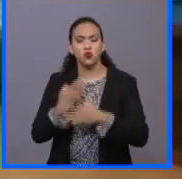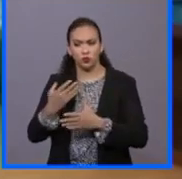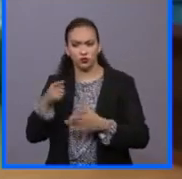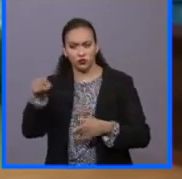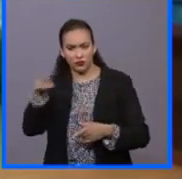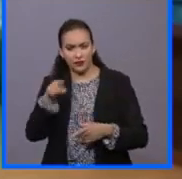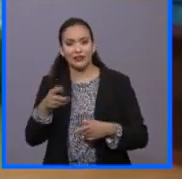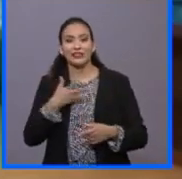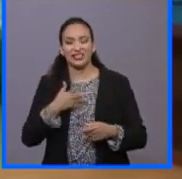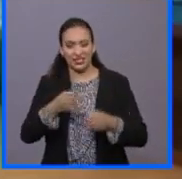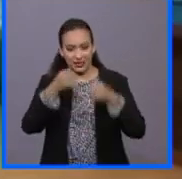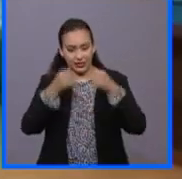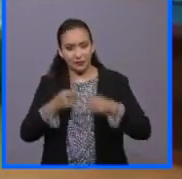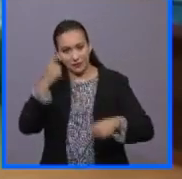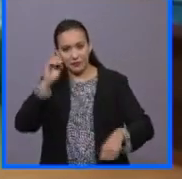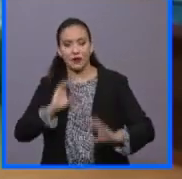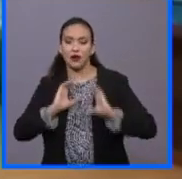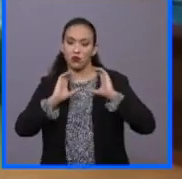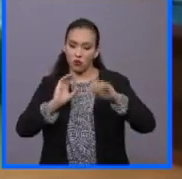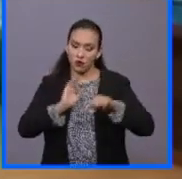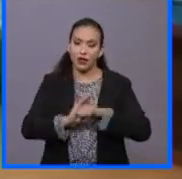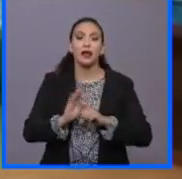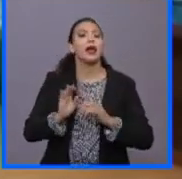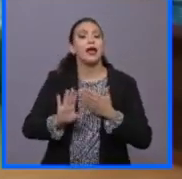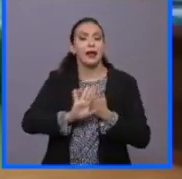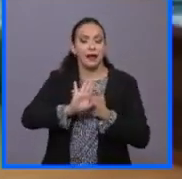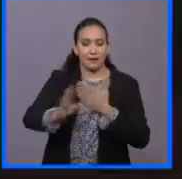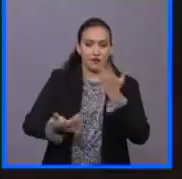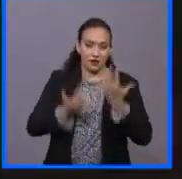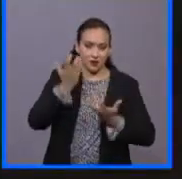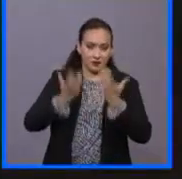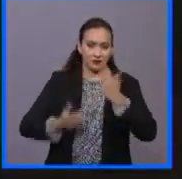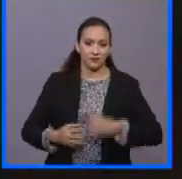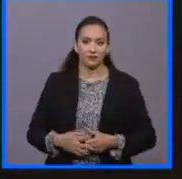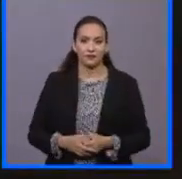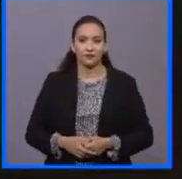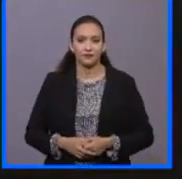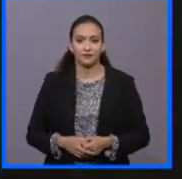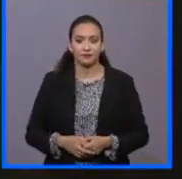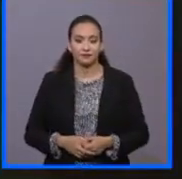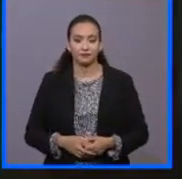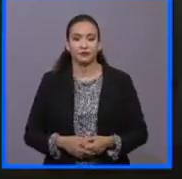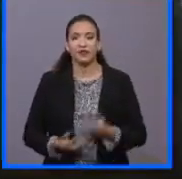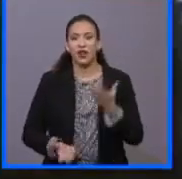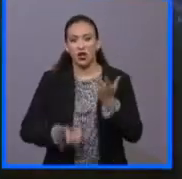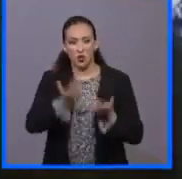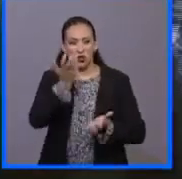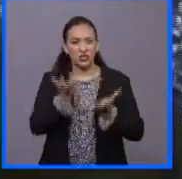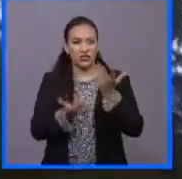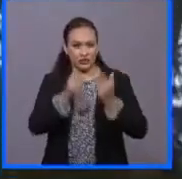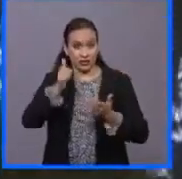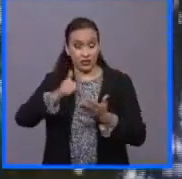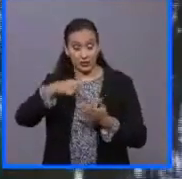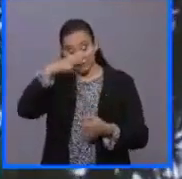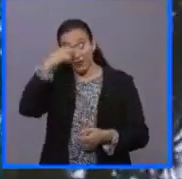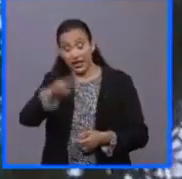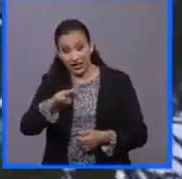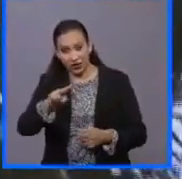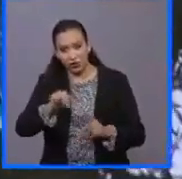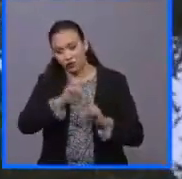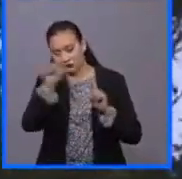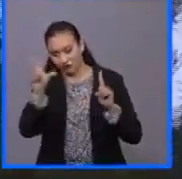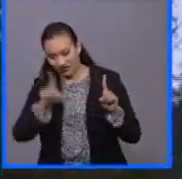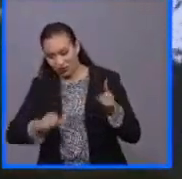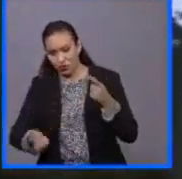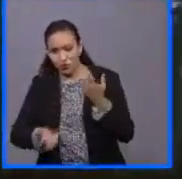con medidas de seguridad de prevención contra incendios. Los incendios urbanos en México se han convertido